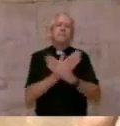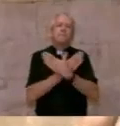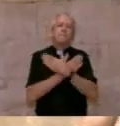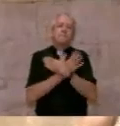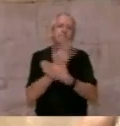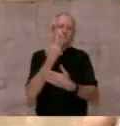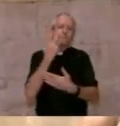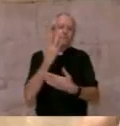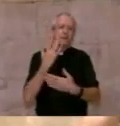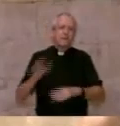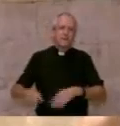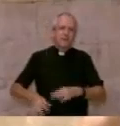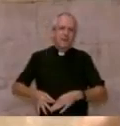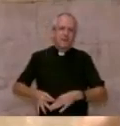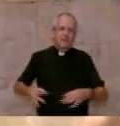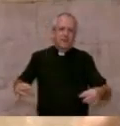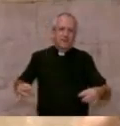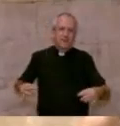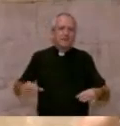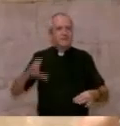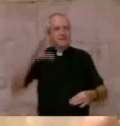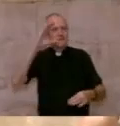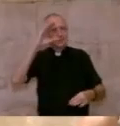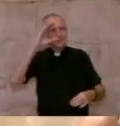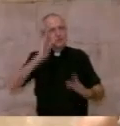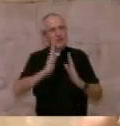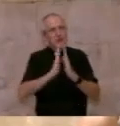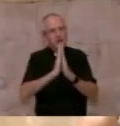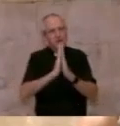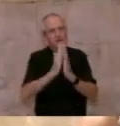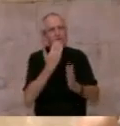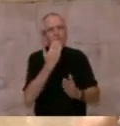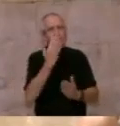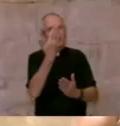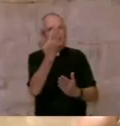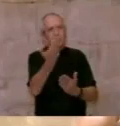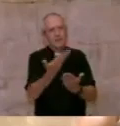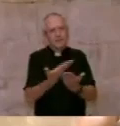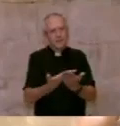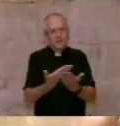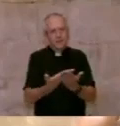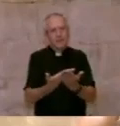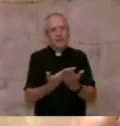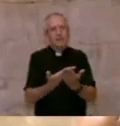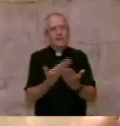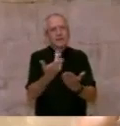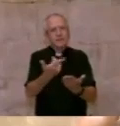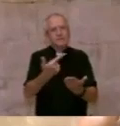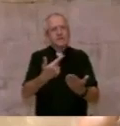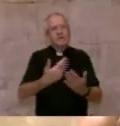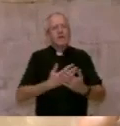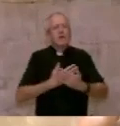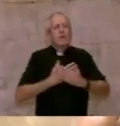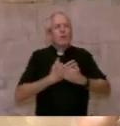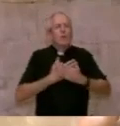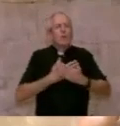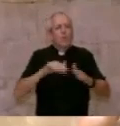Virgen de la Cinta, escucha la oración que te dirige este último de tus